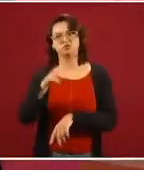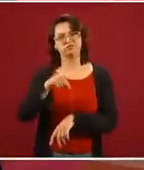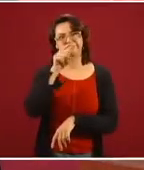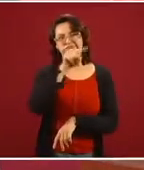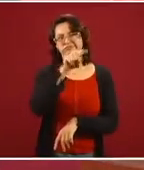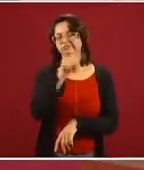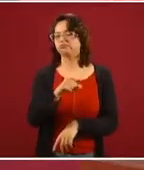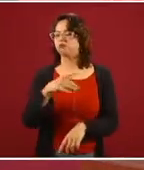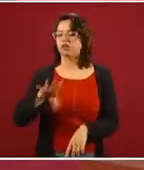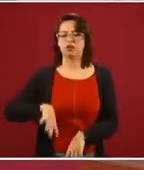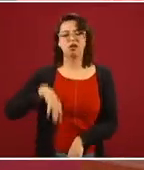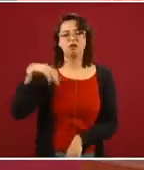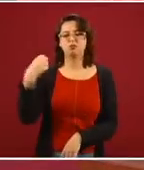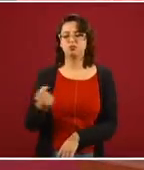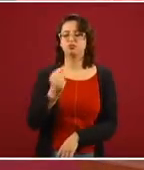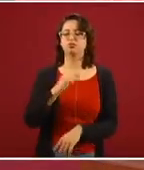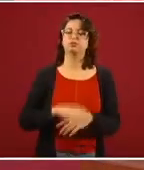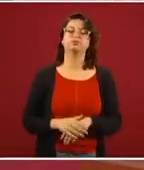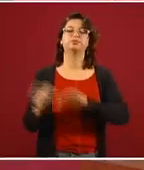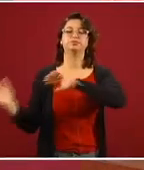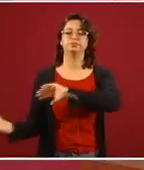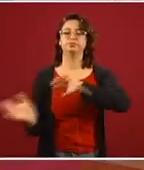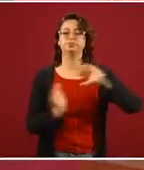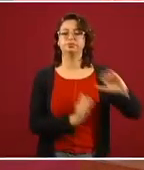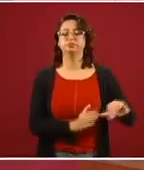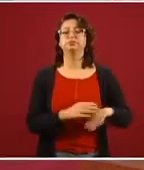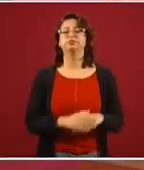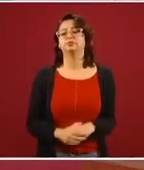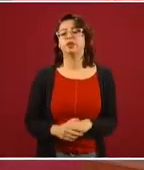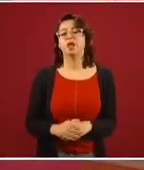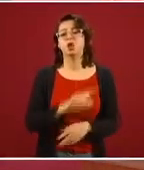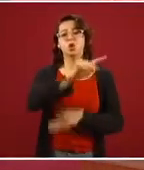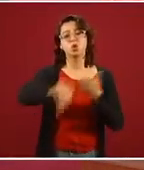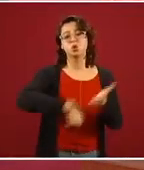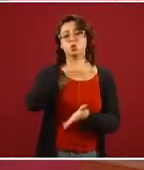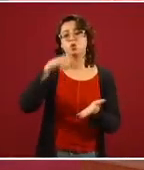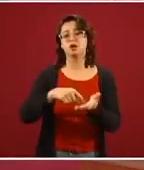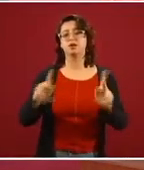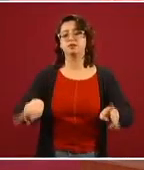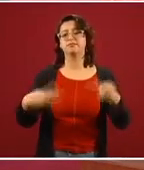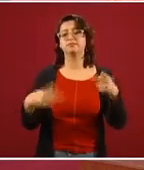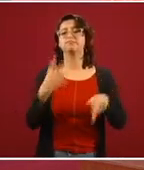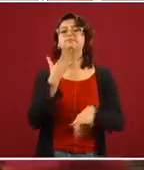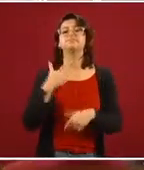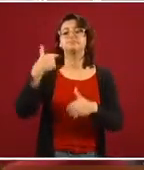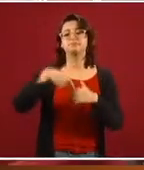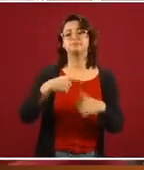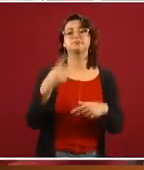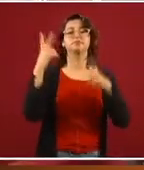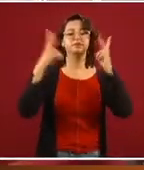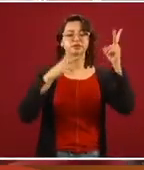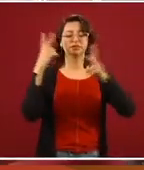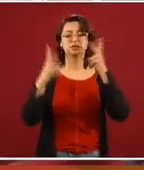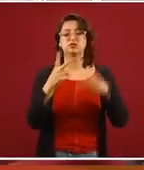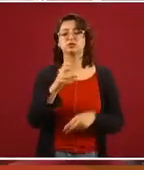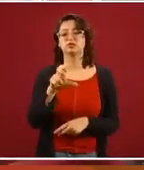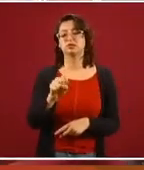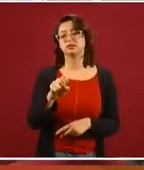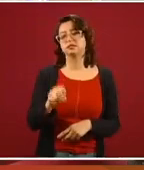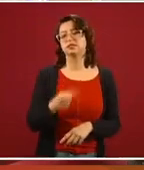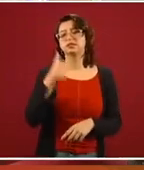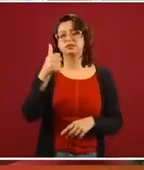En verificación de gasolineras verificamos 216 con 772 visitas